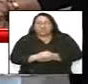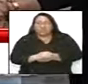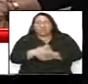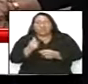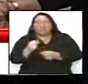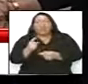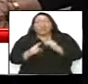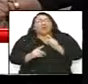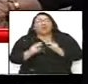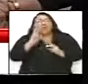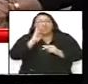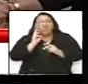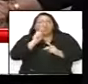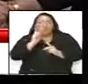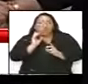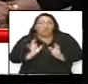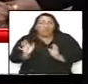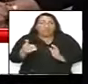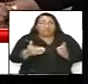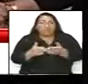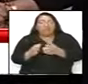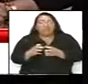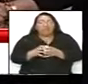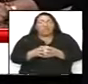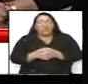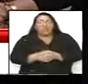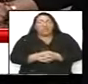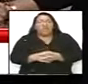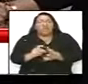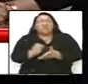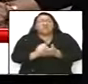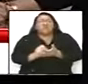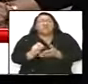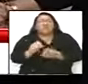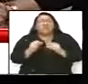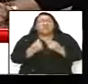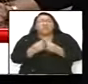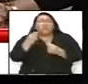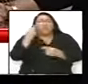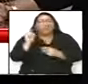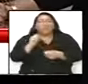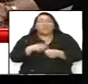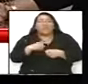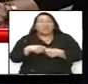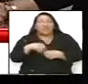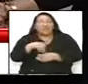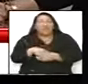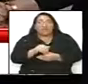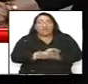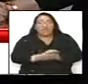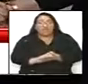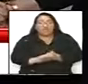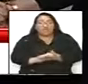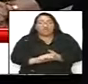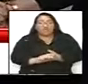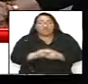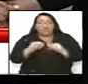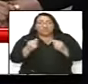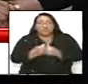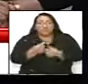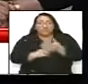vientres de alquiler, partidos políticos que están inscritos, no participan en las elecciones, partidos